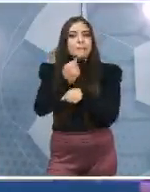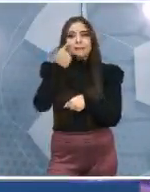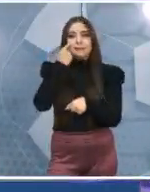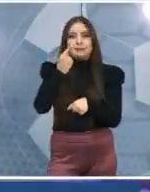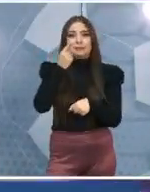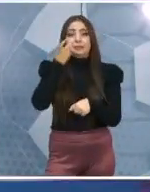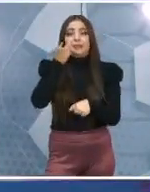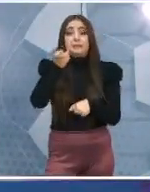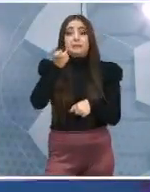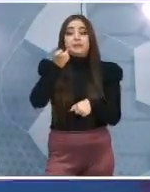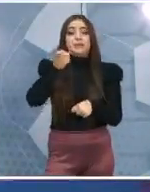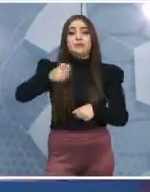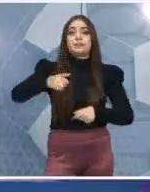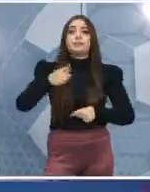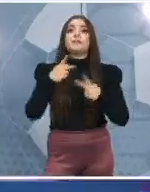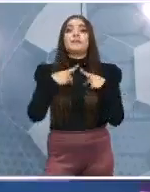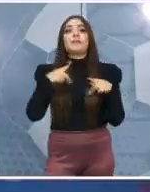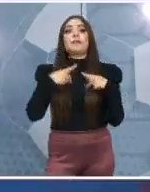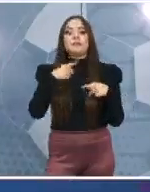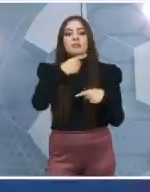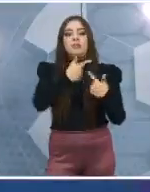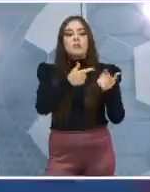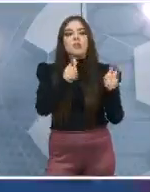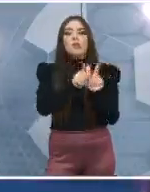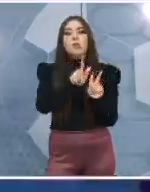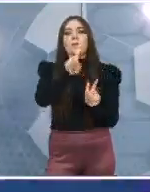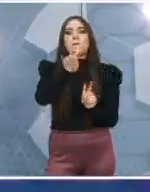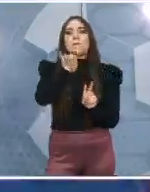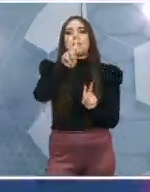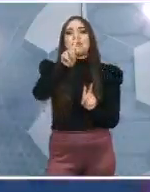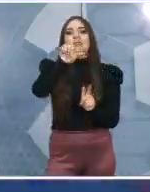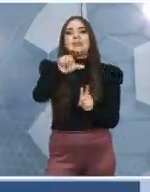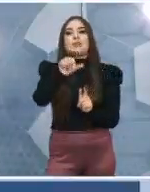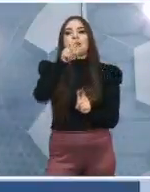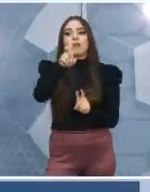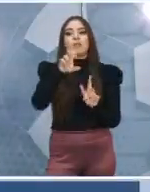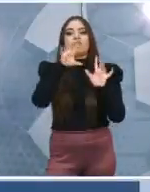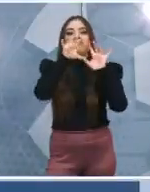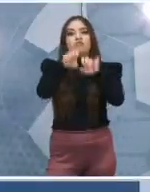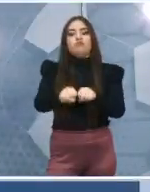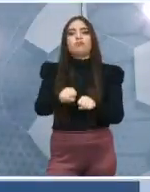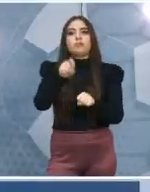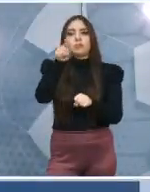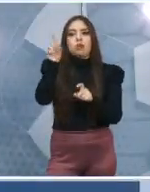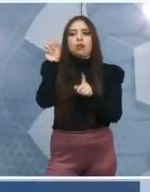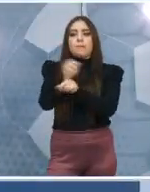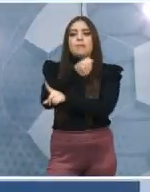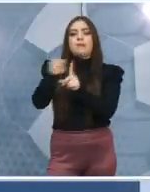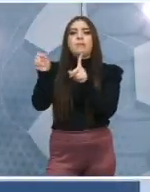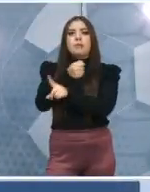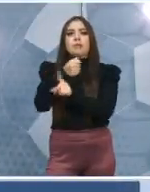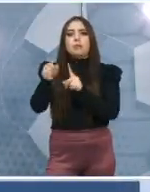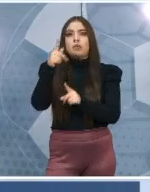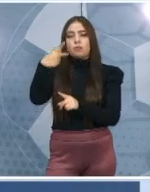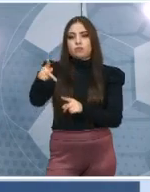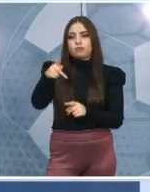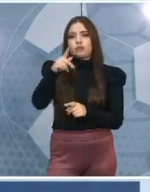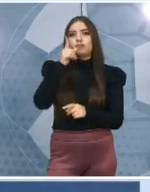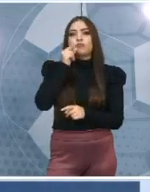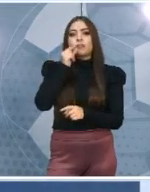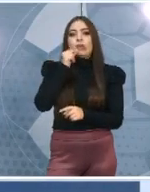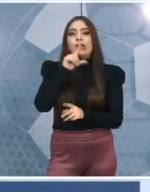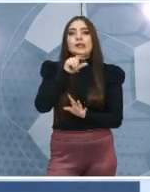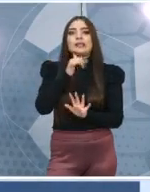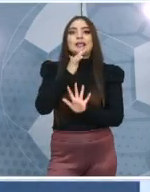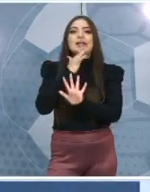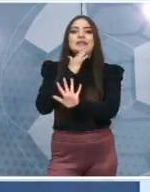a un integrante de Grupo Vida que sin más ni menos fue detenido y golpeado por la Policía Investigadora de Delitos para después informarle que se habían